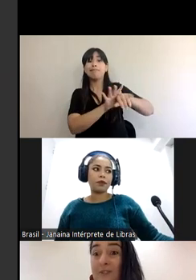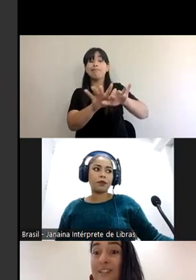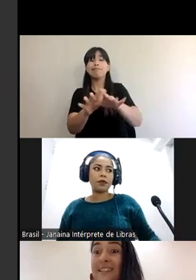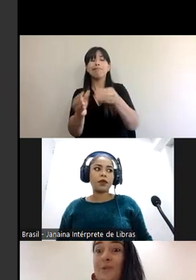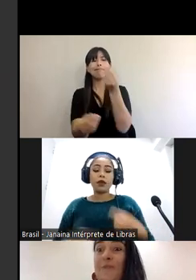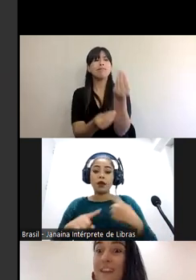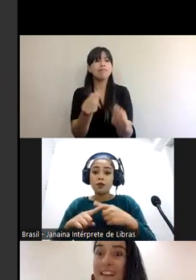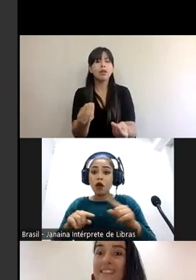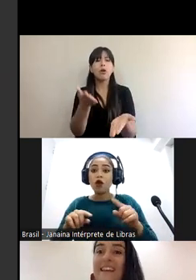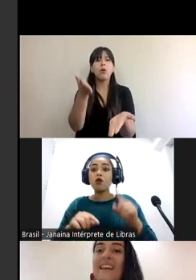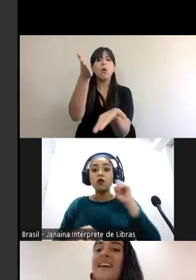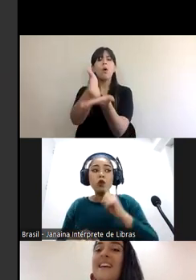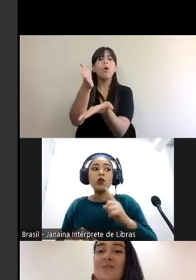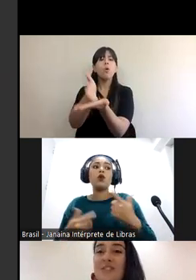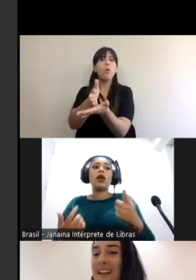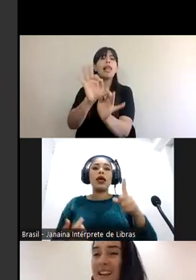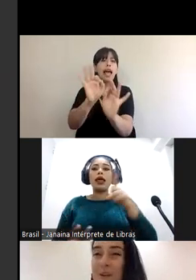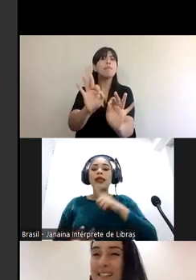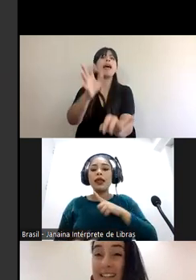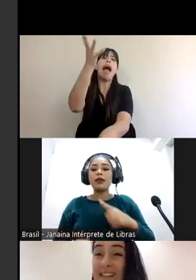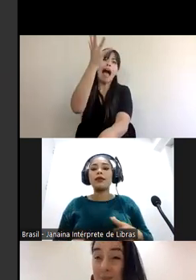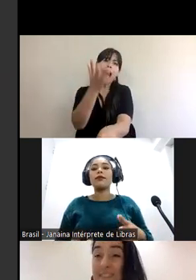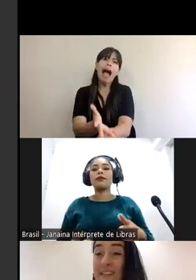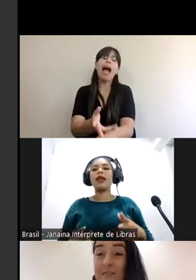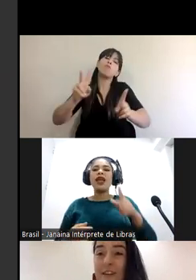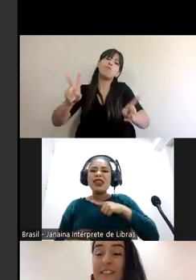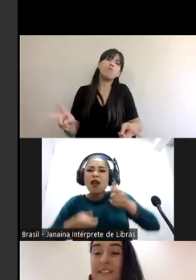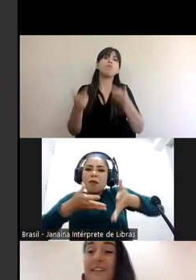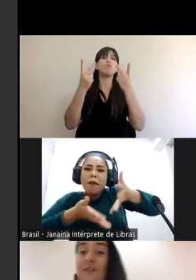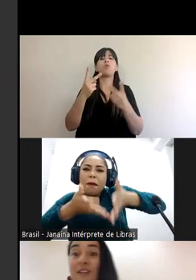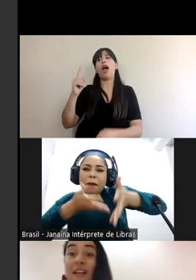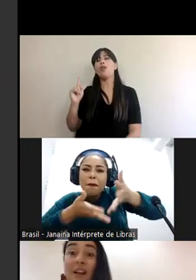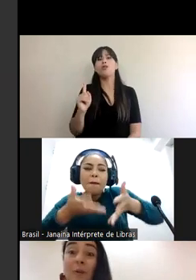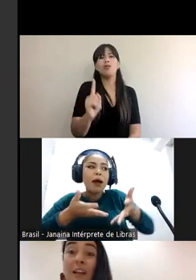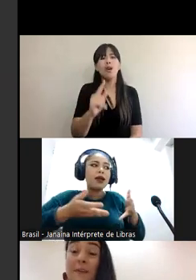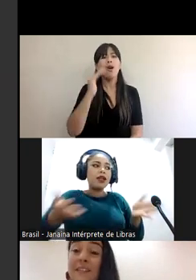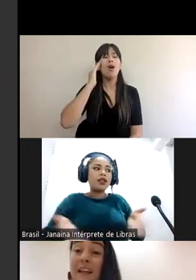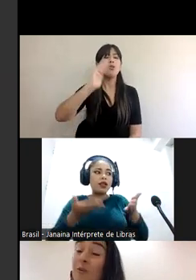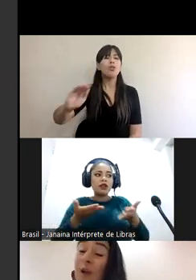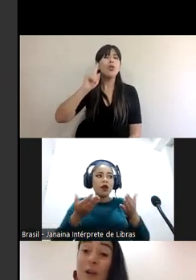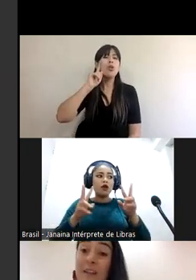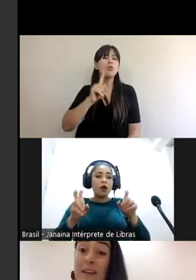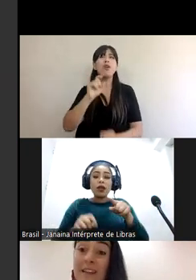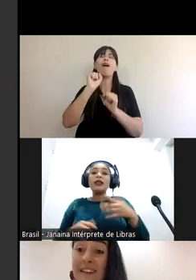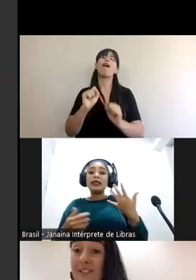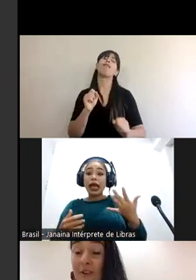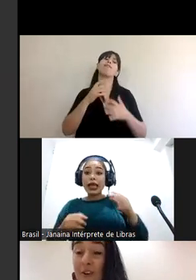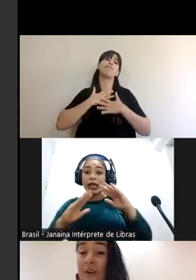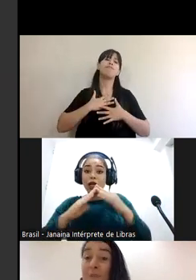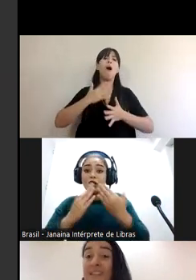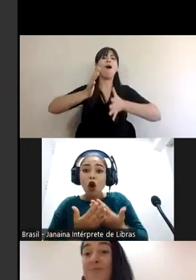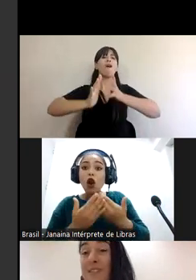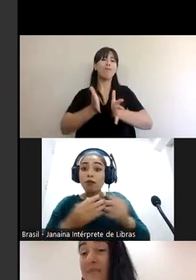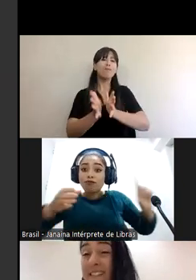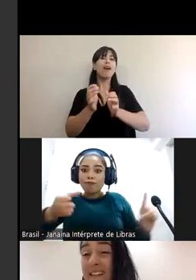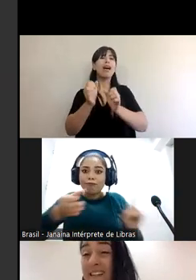especiales, donde tienen sus referentes, donde hay la lengua de señas, hay un incentivo en ese sentido, y están en escuelas especiales o escuelas de integración,